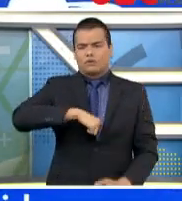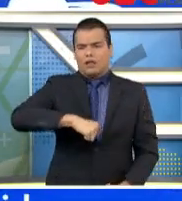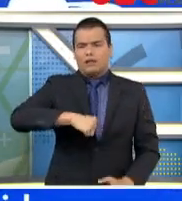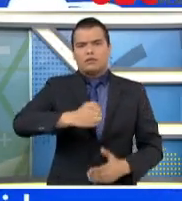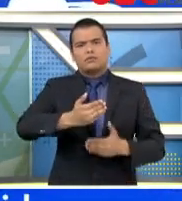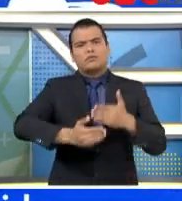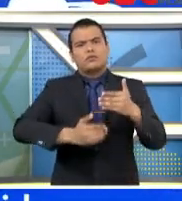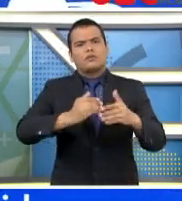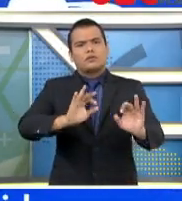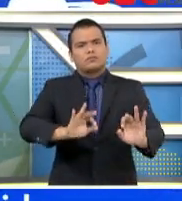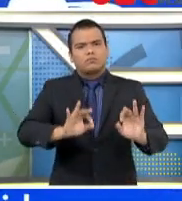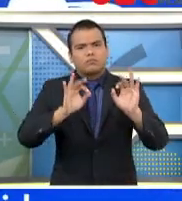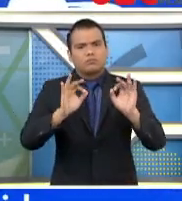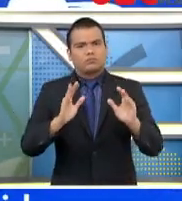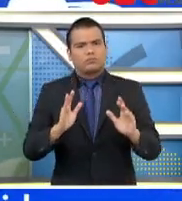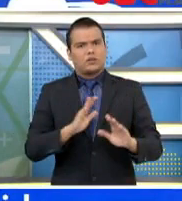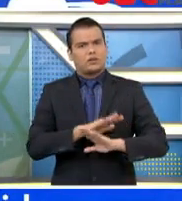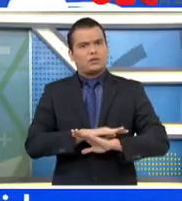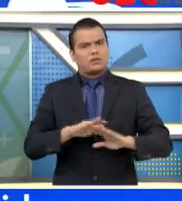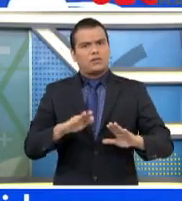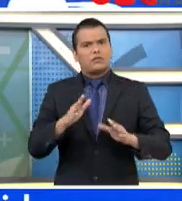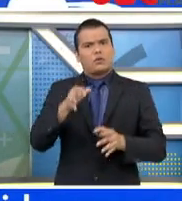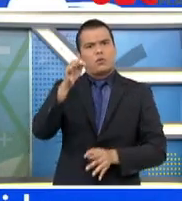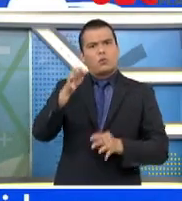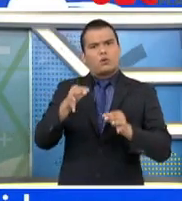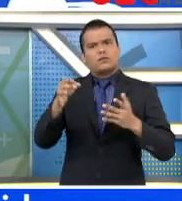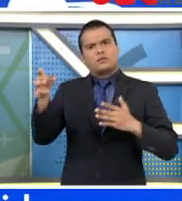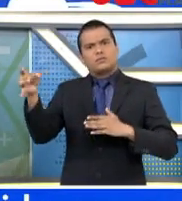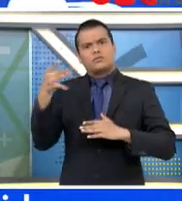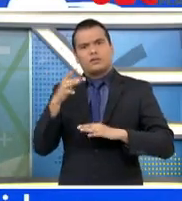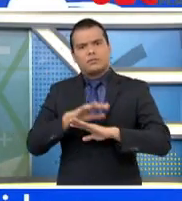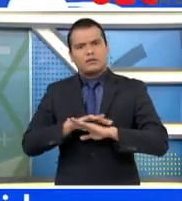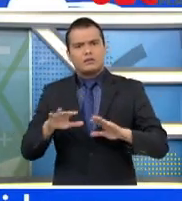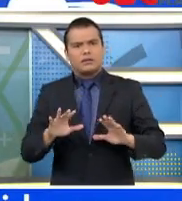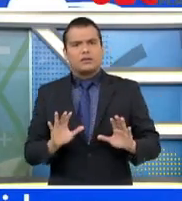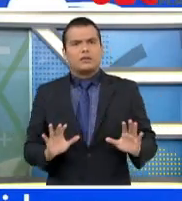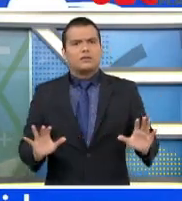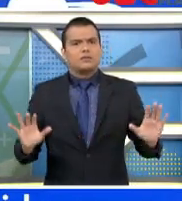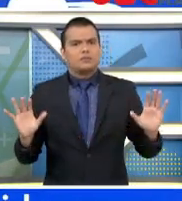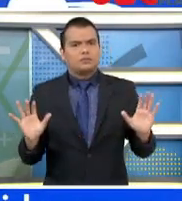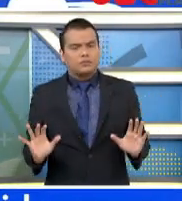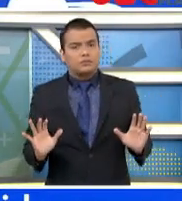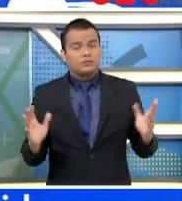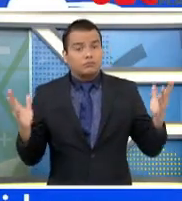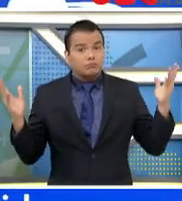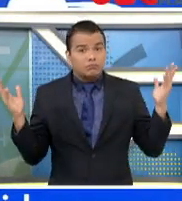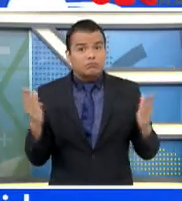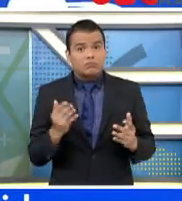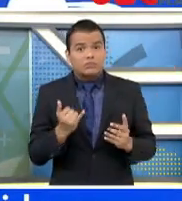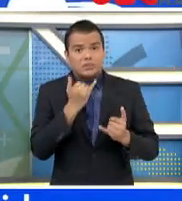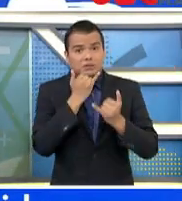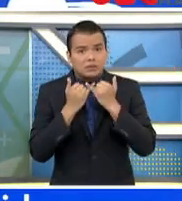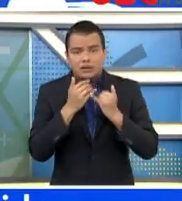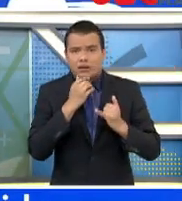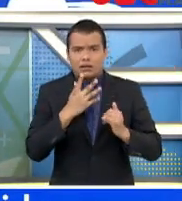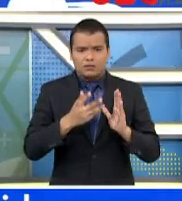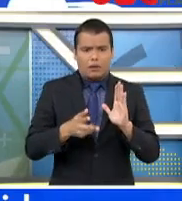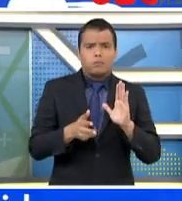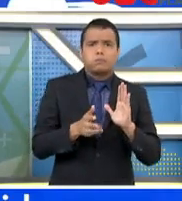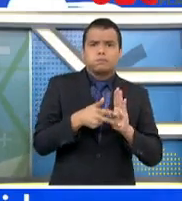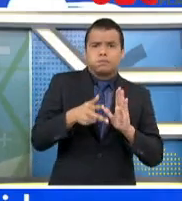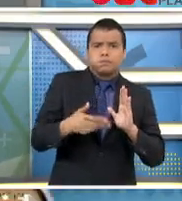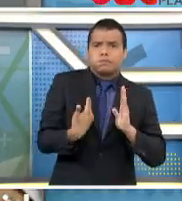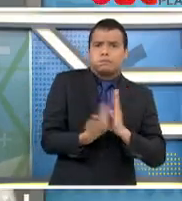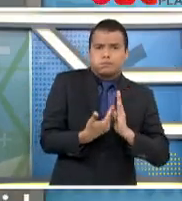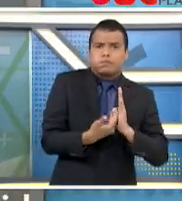proceso, el derecho a ser vencido en juicio, el derecho a buen nombre, el derecho reputacional, derechos consagrados en la